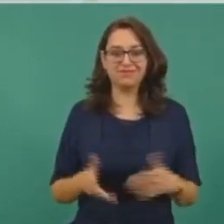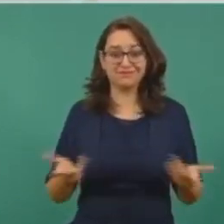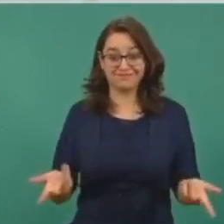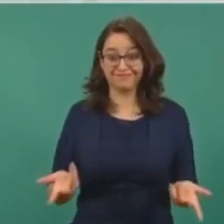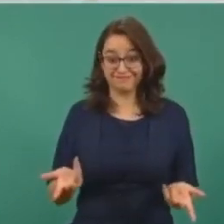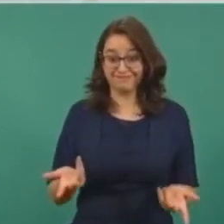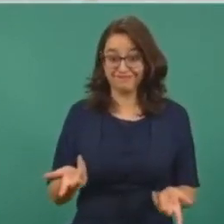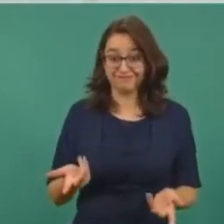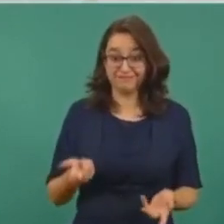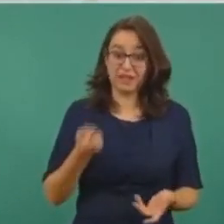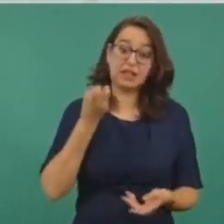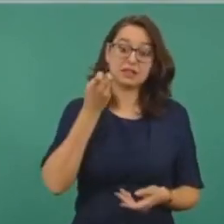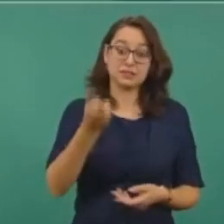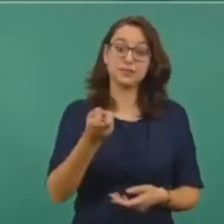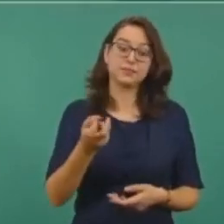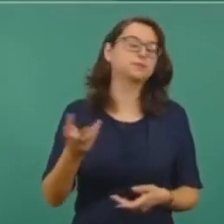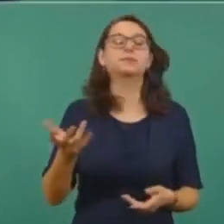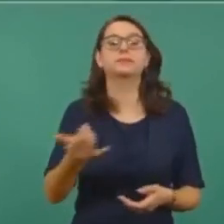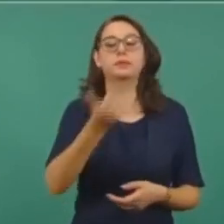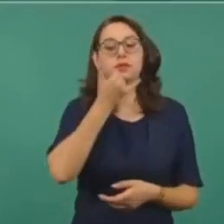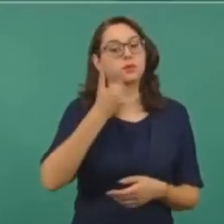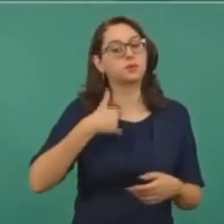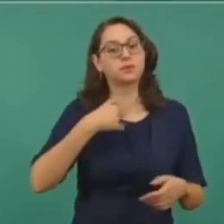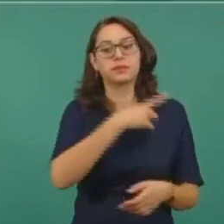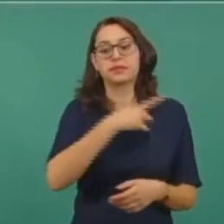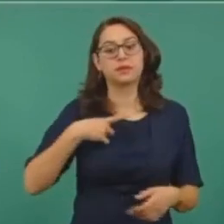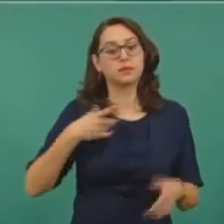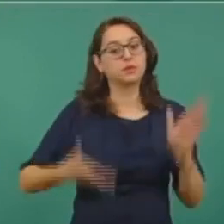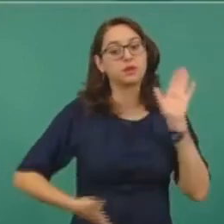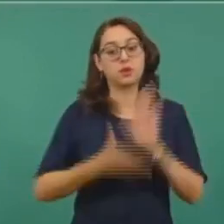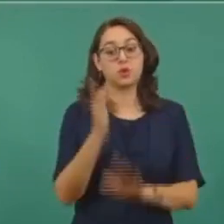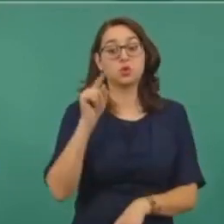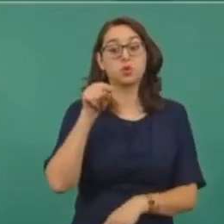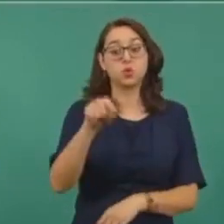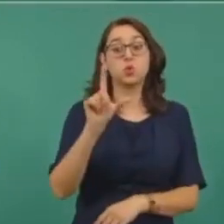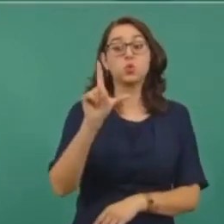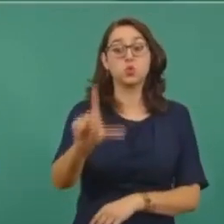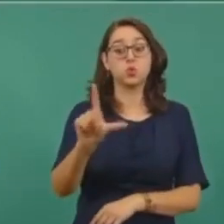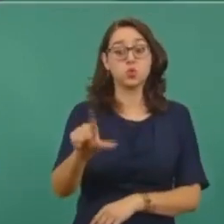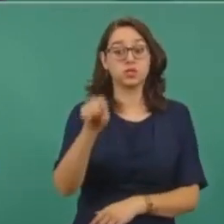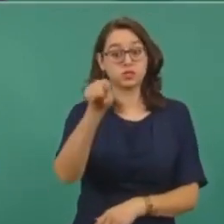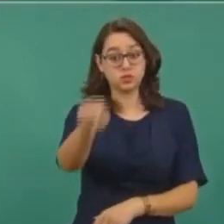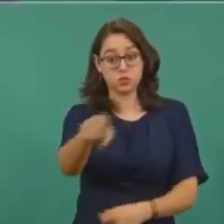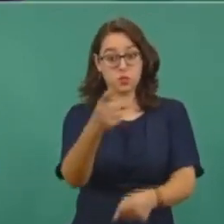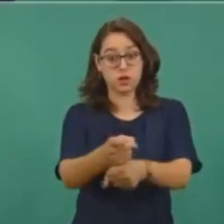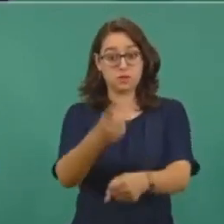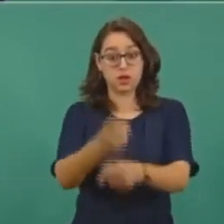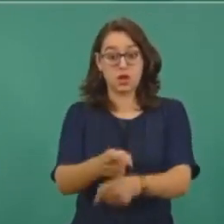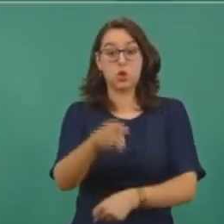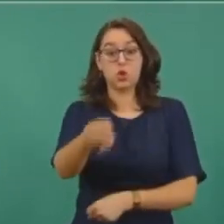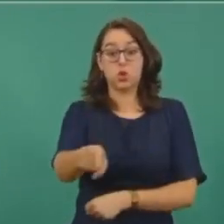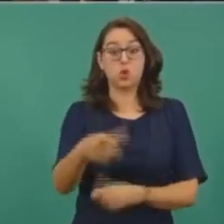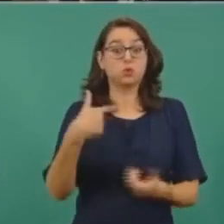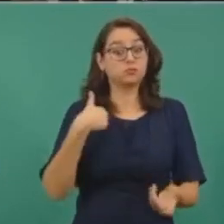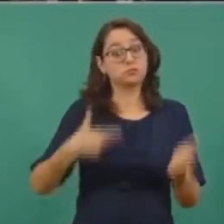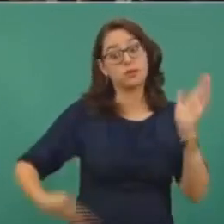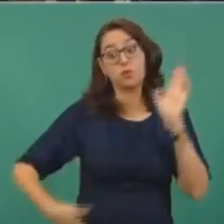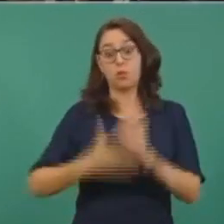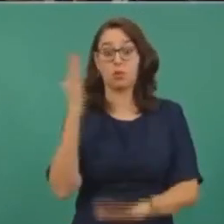Entonces, ya me tengo que ir, y sí, te quedas pendiente. El lunes eres la primera. Si no, no